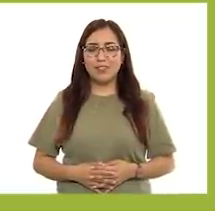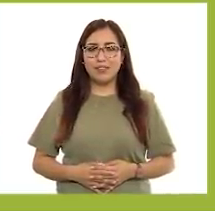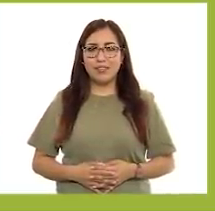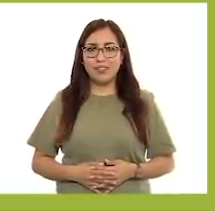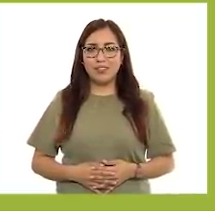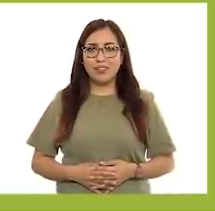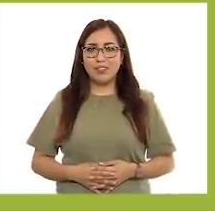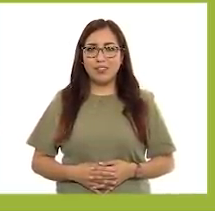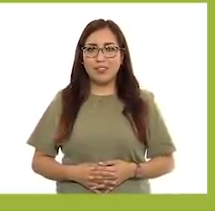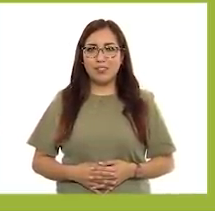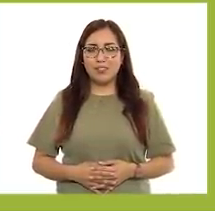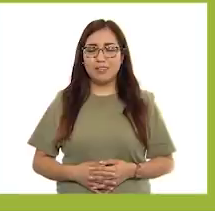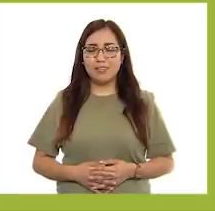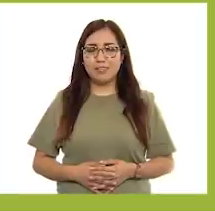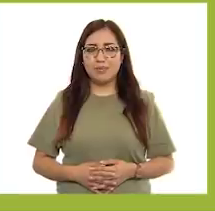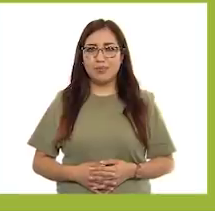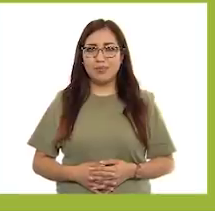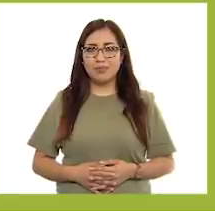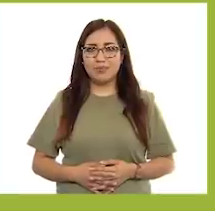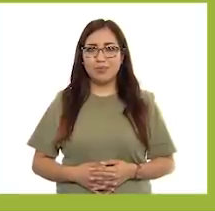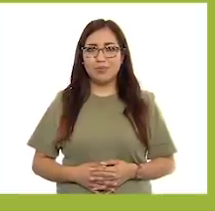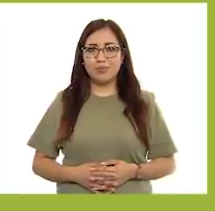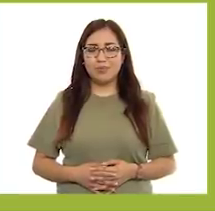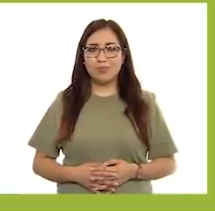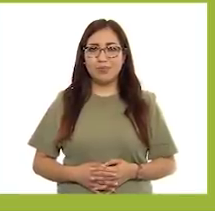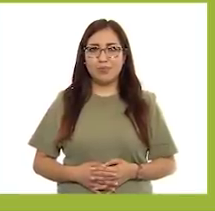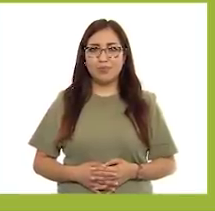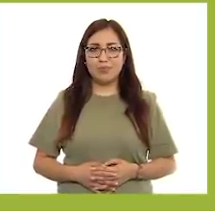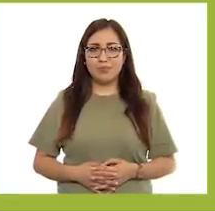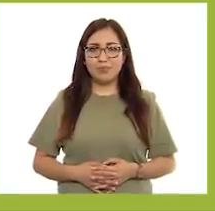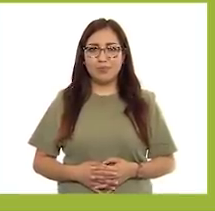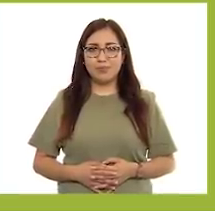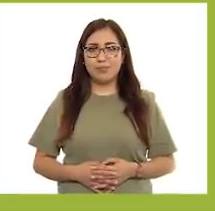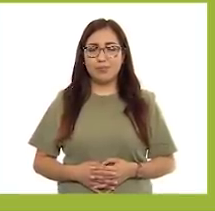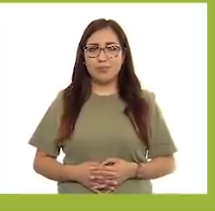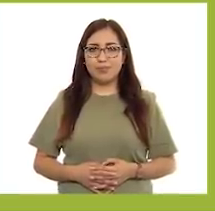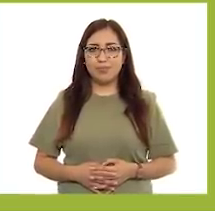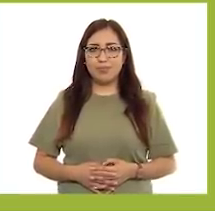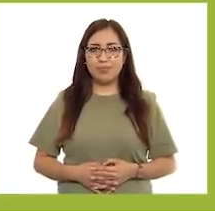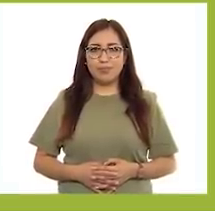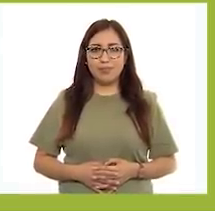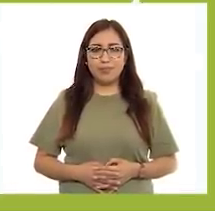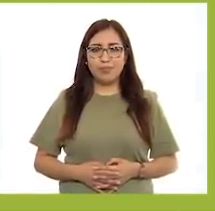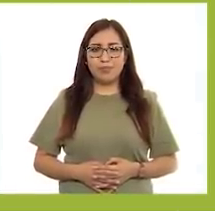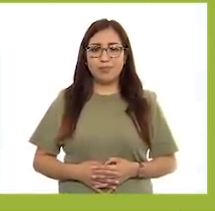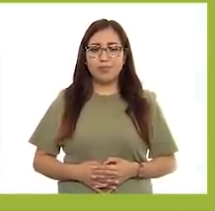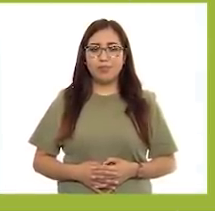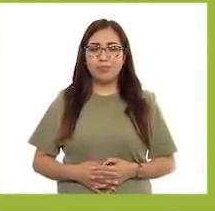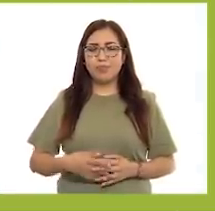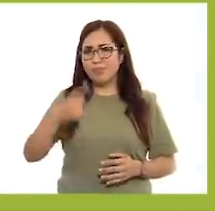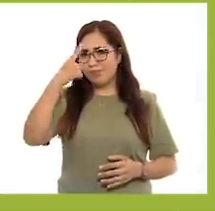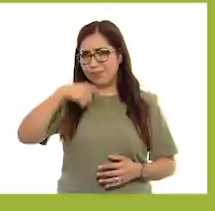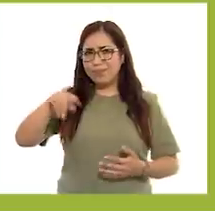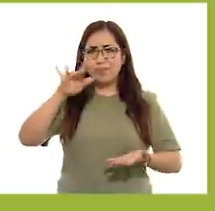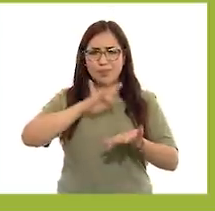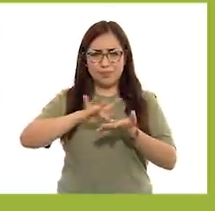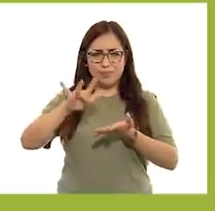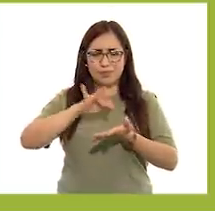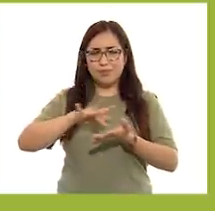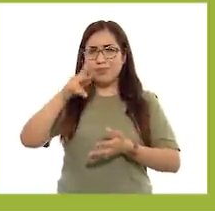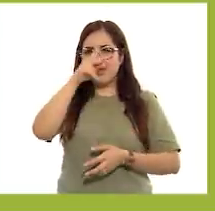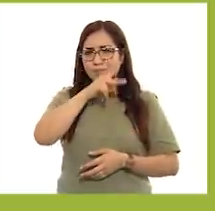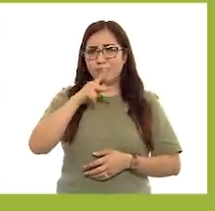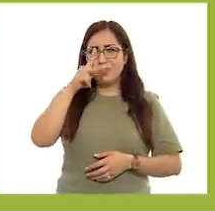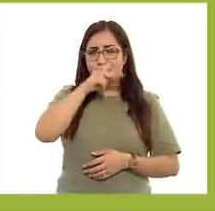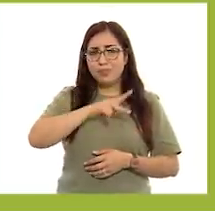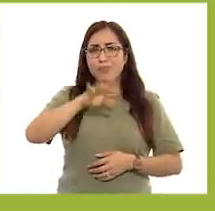800-288-6688 y 800-734-7376. Para solicitar apoyo